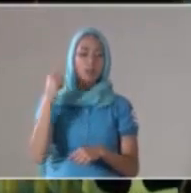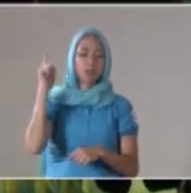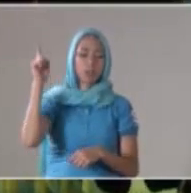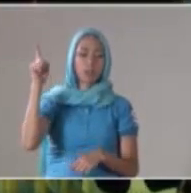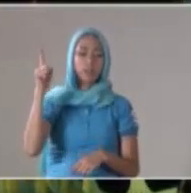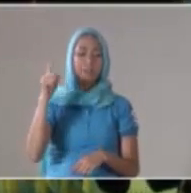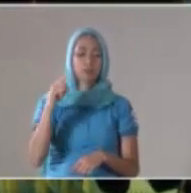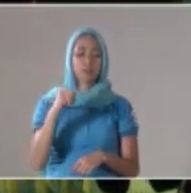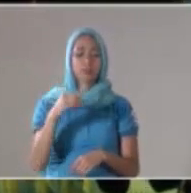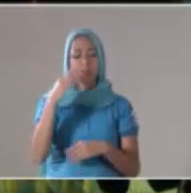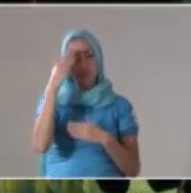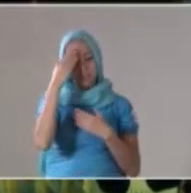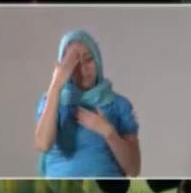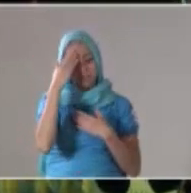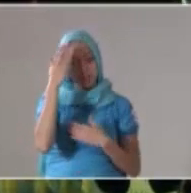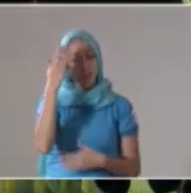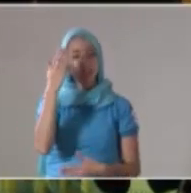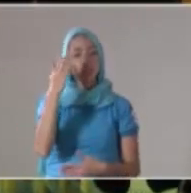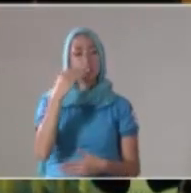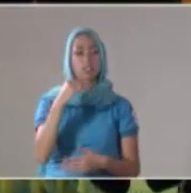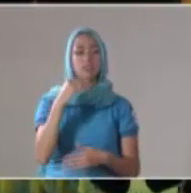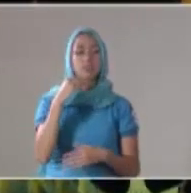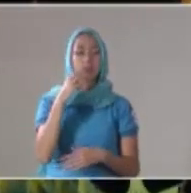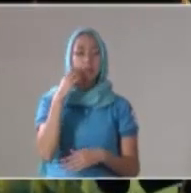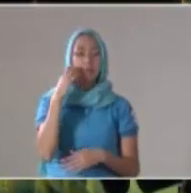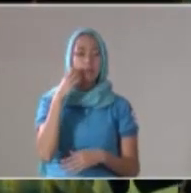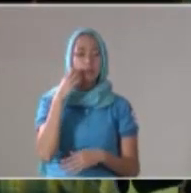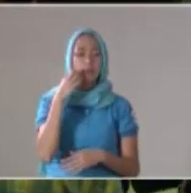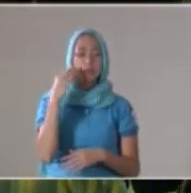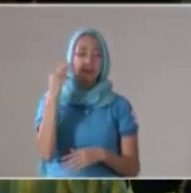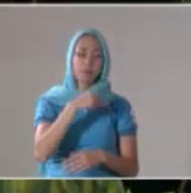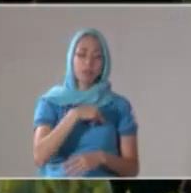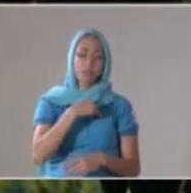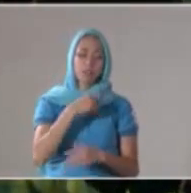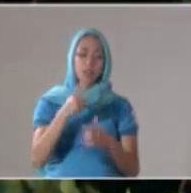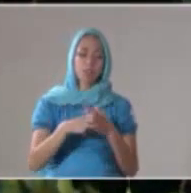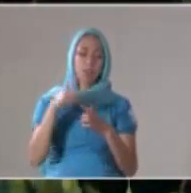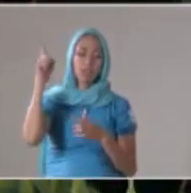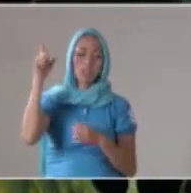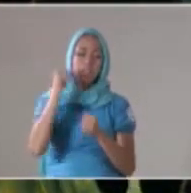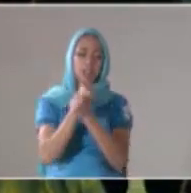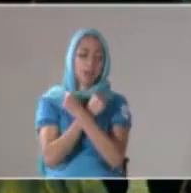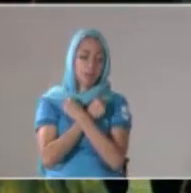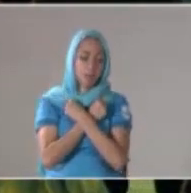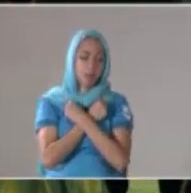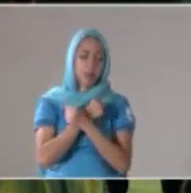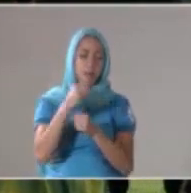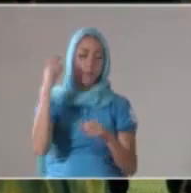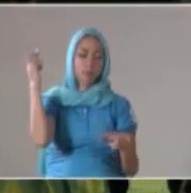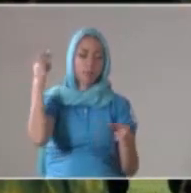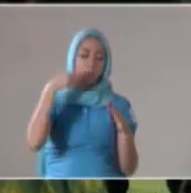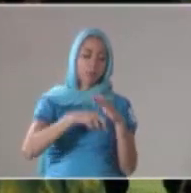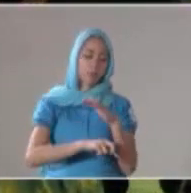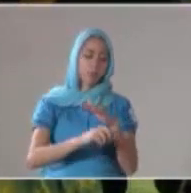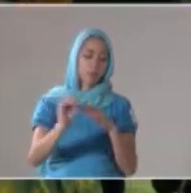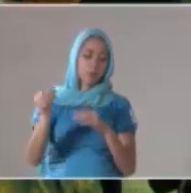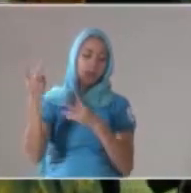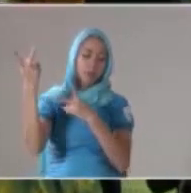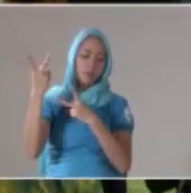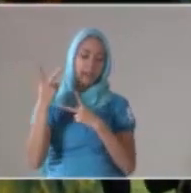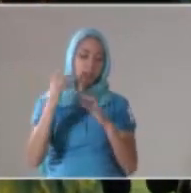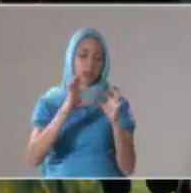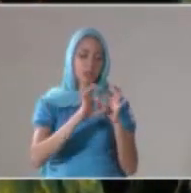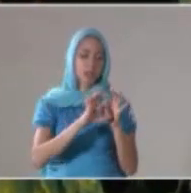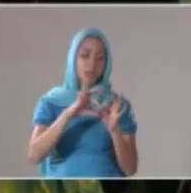bendito. Ministranos con ese amor profundo, ese amor perfecto, Señor, que proviene de ti, oh Dios. Gracias,